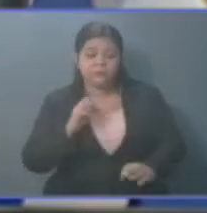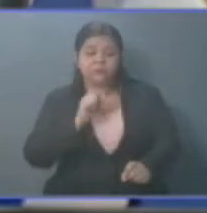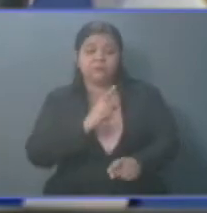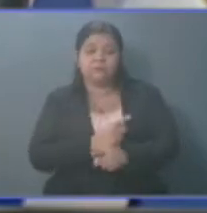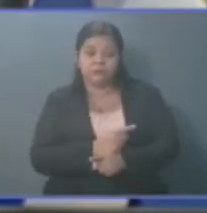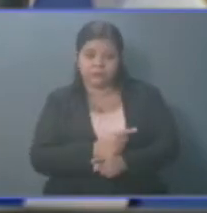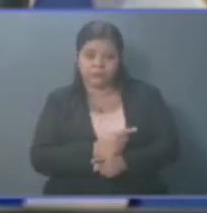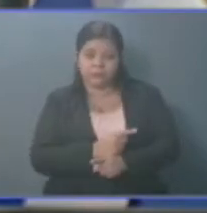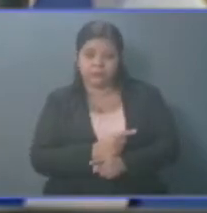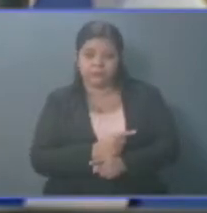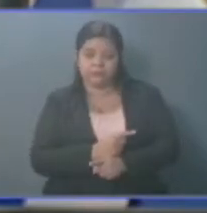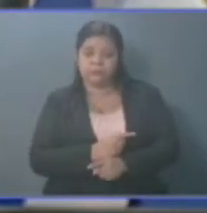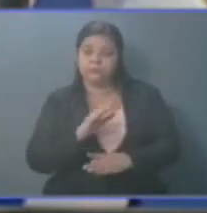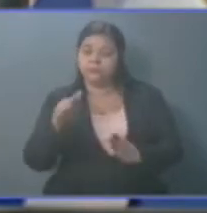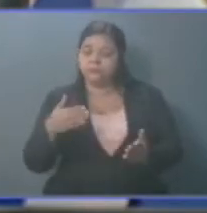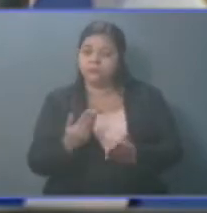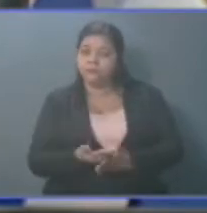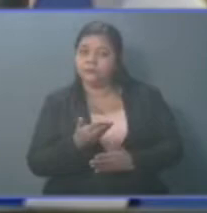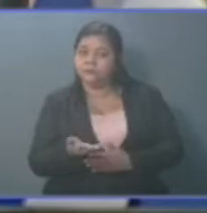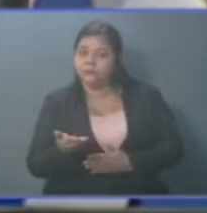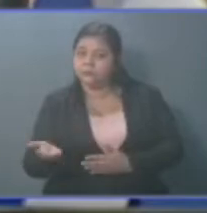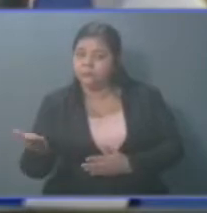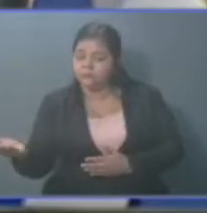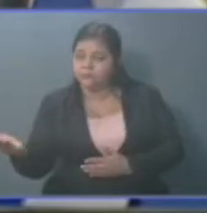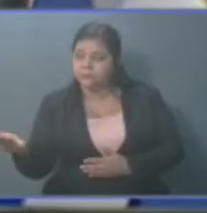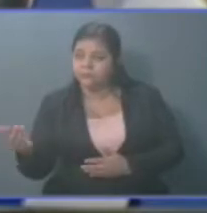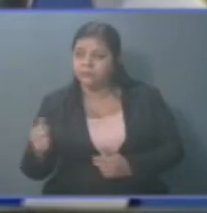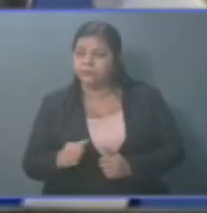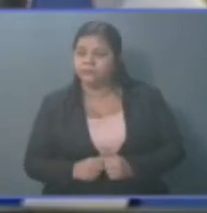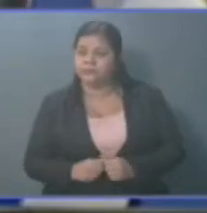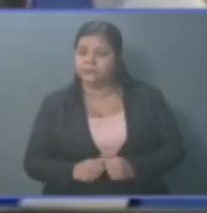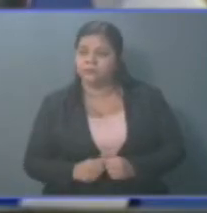adecuadamente los requerimientos,